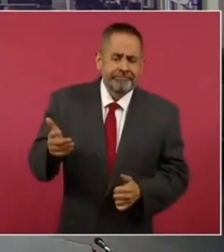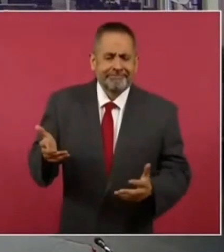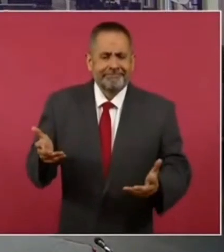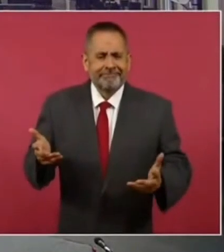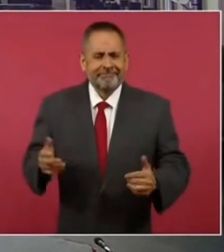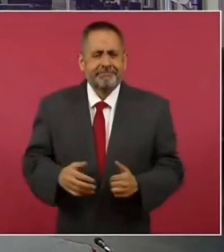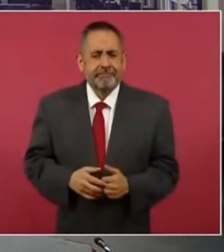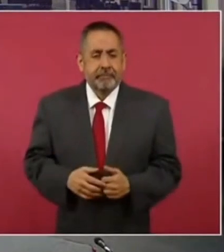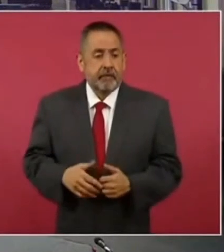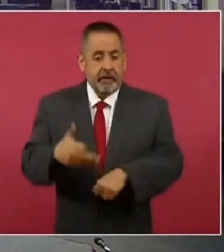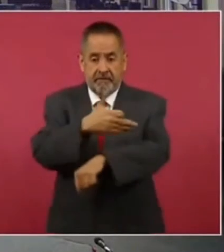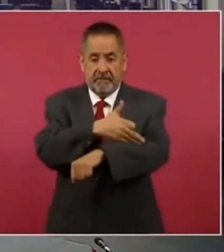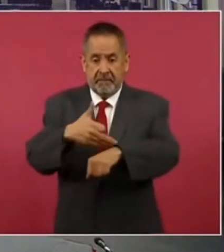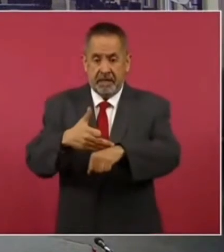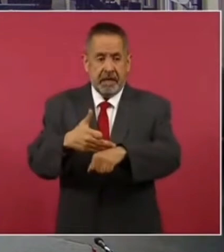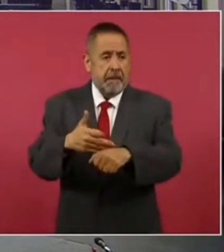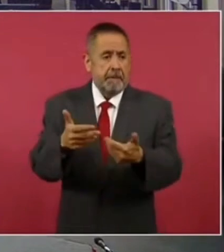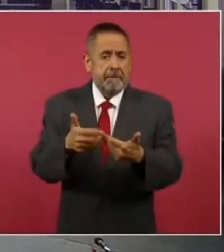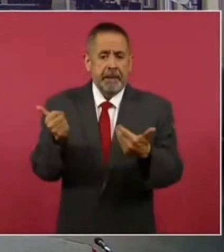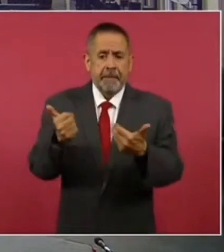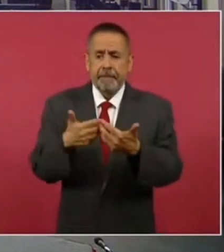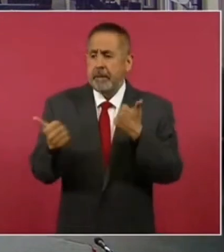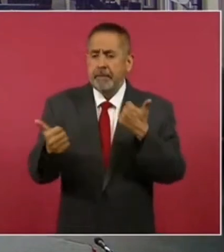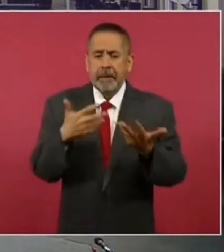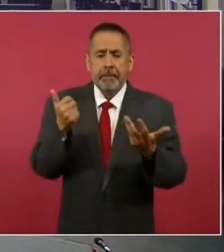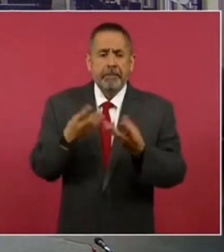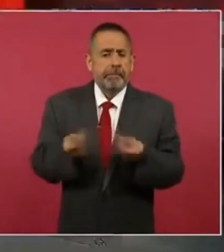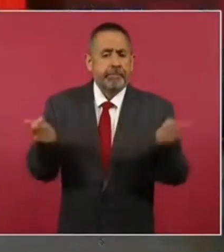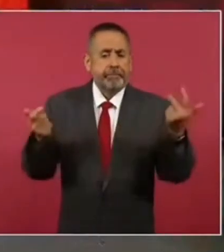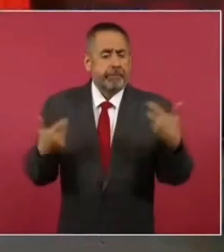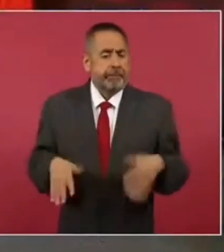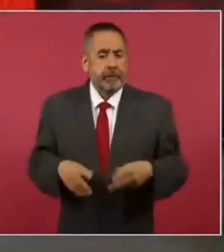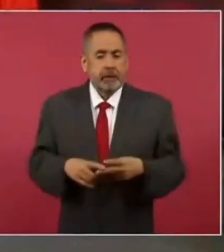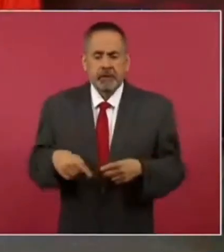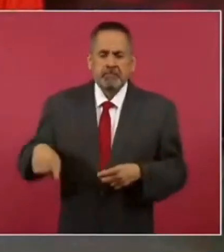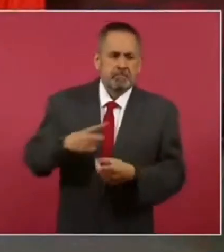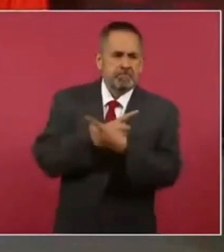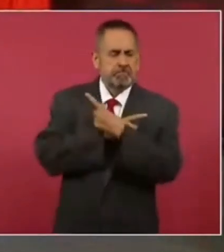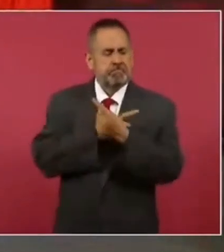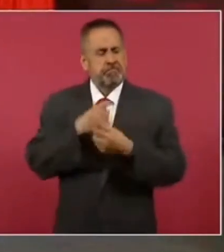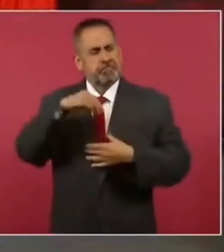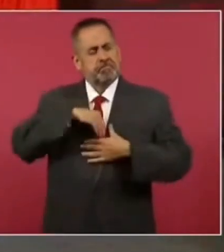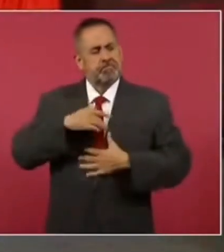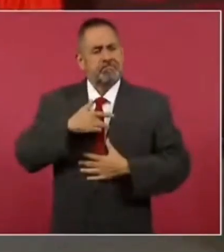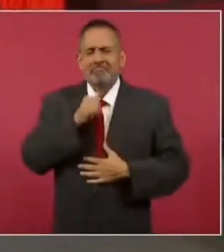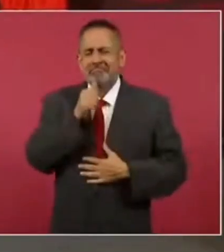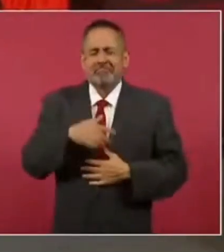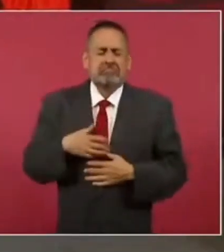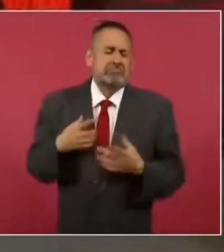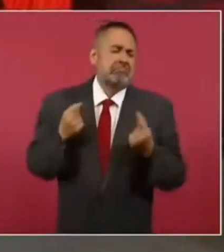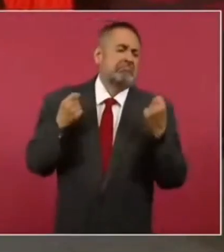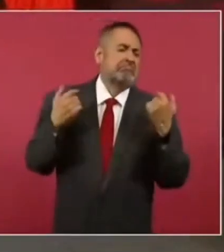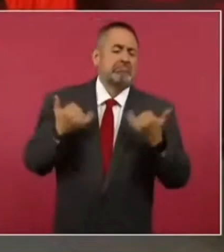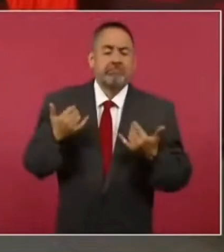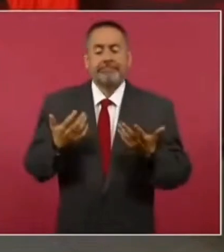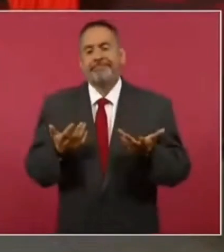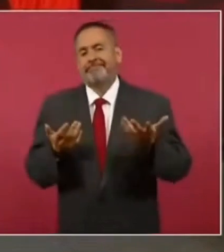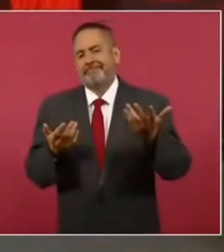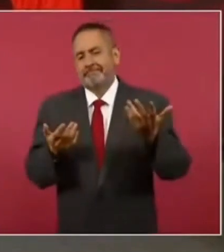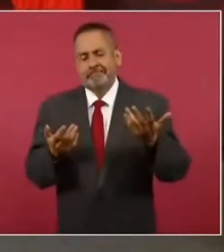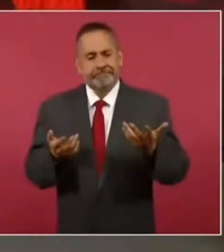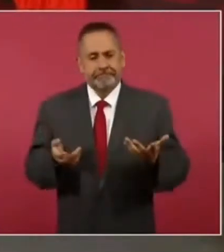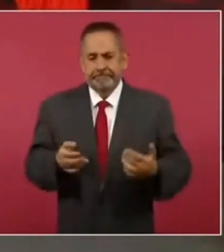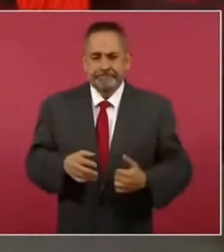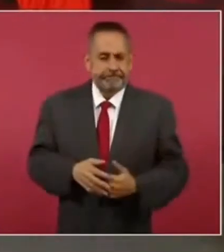la desintegración de las familias la pérdida de valores cómo es